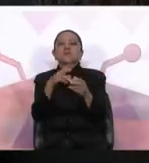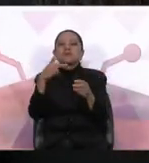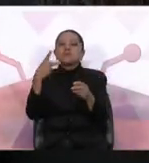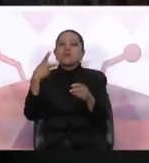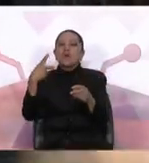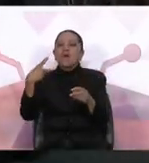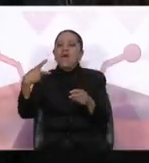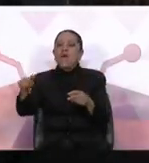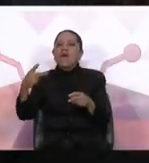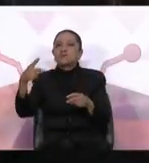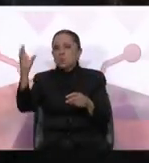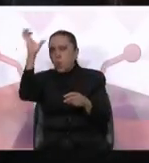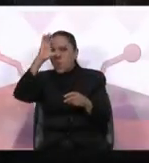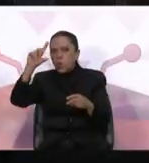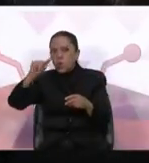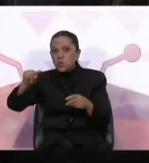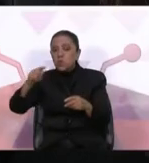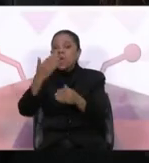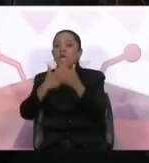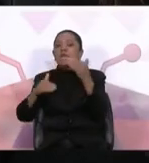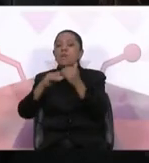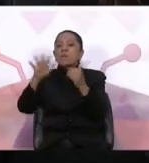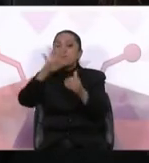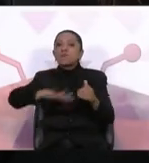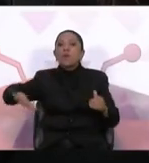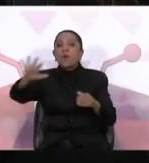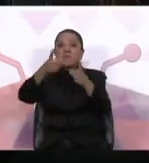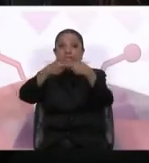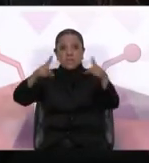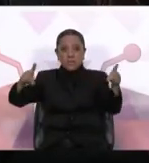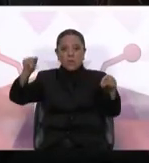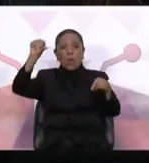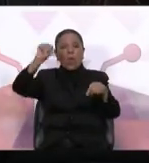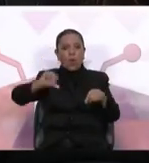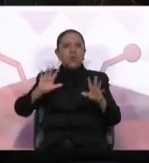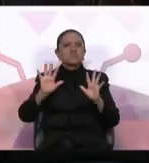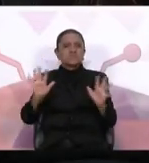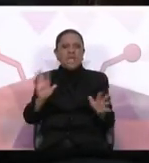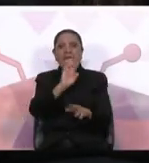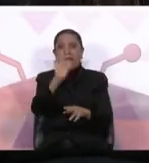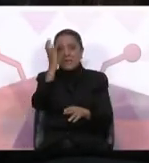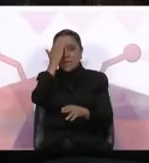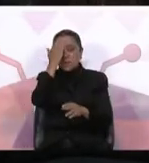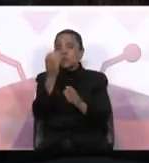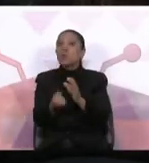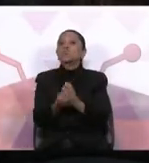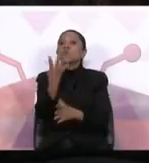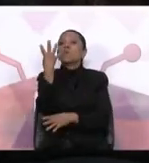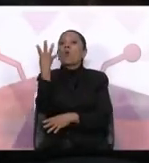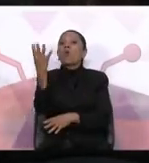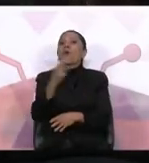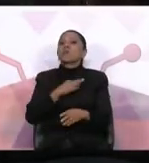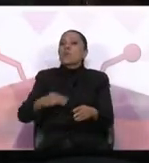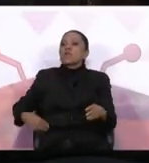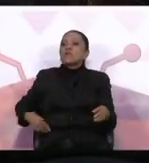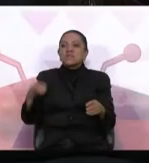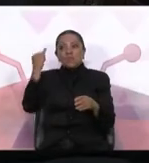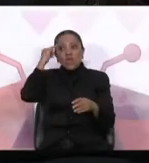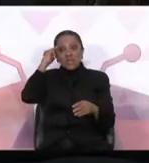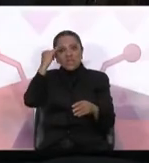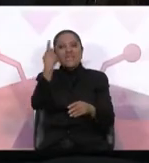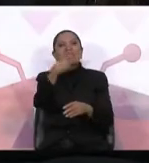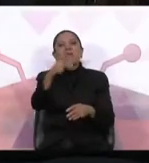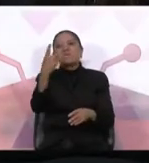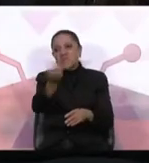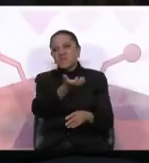y el medio ambiente en el que se desarrollan hoy tenemos reconocidos cuatro municipios indígenas que tienen sus propios usos y costumbres